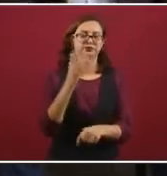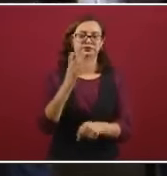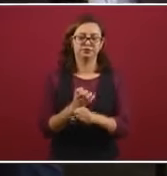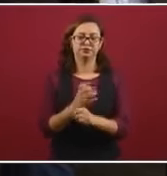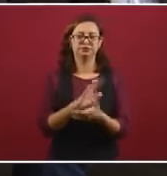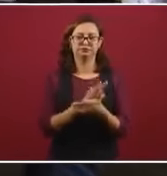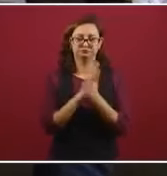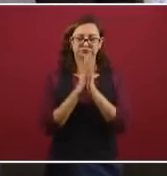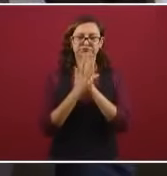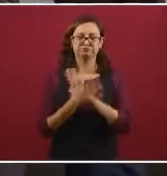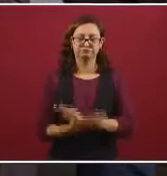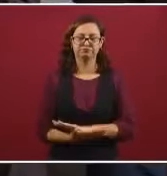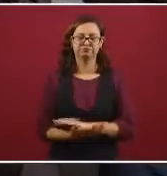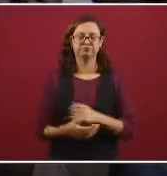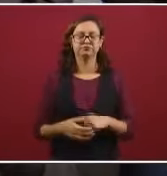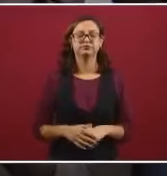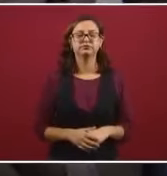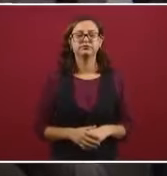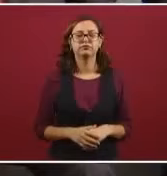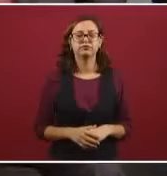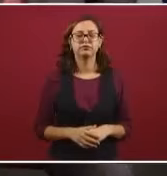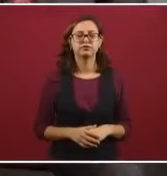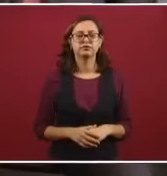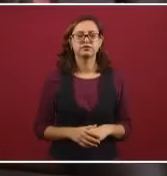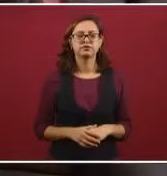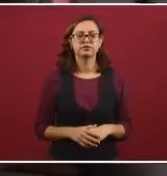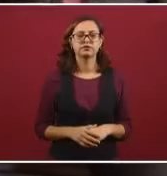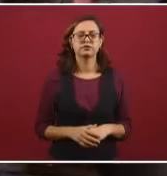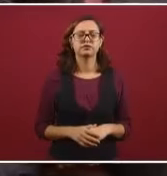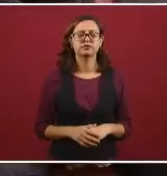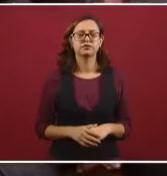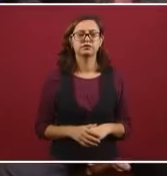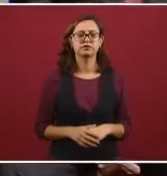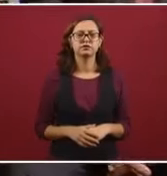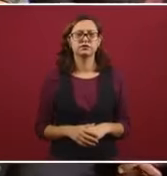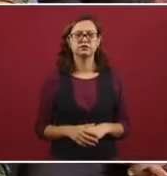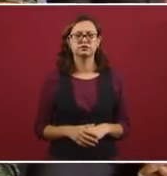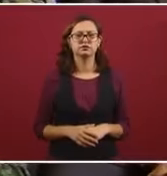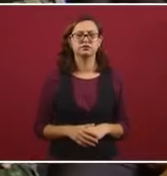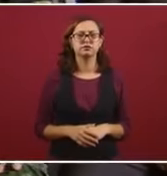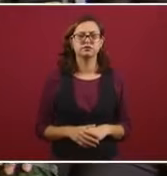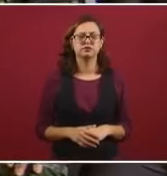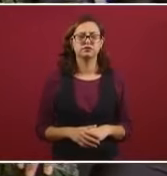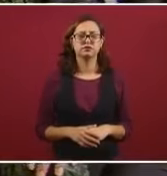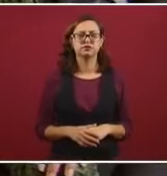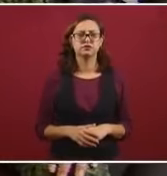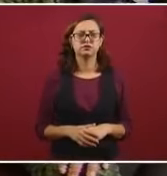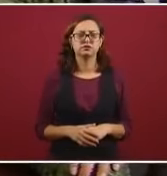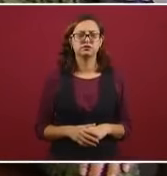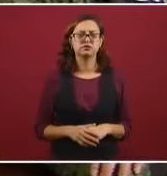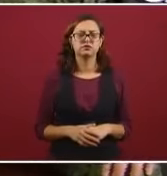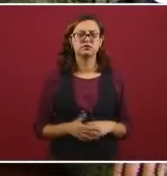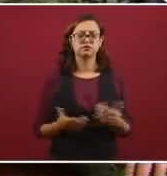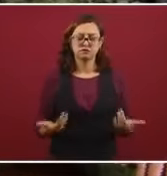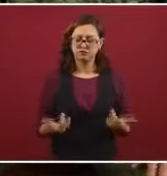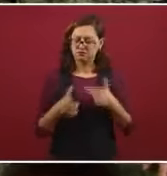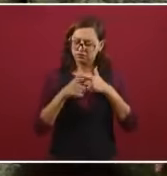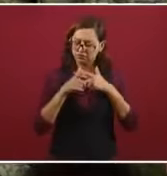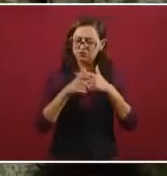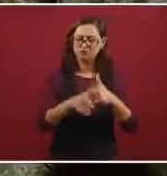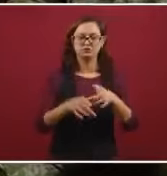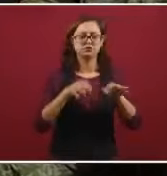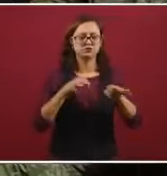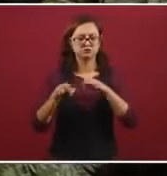transformación. Y se está trabajando en lo estructural